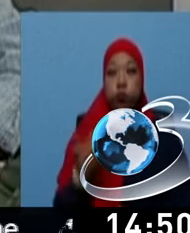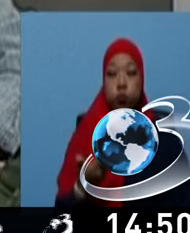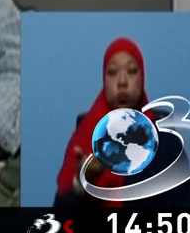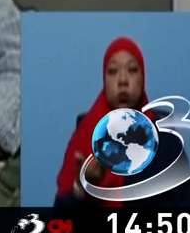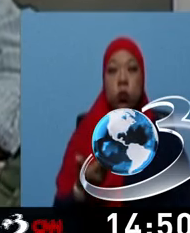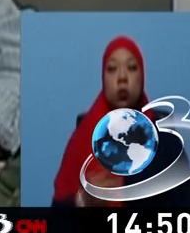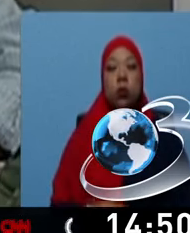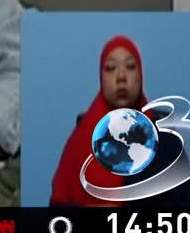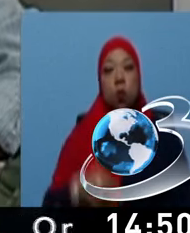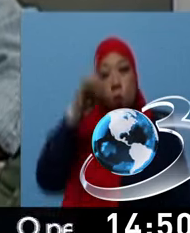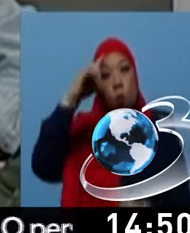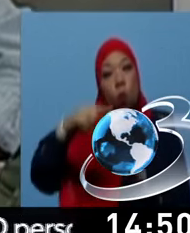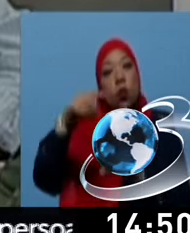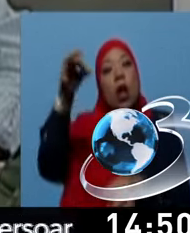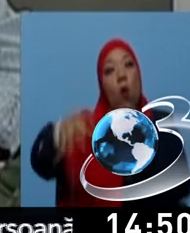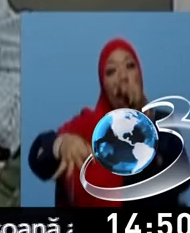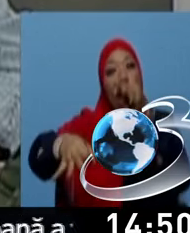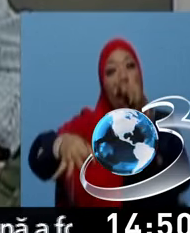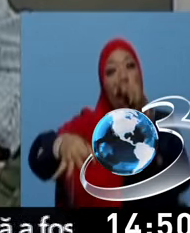poder lograr la justicia en este caso